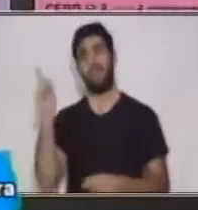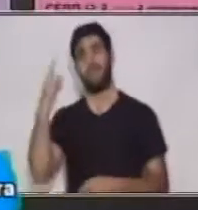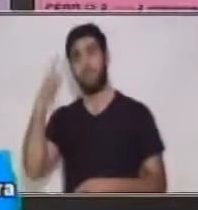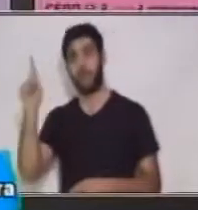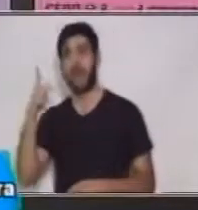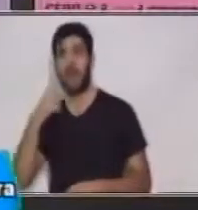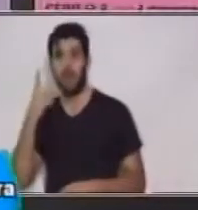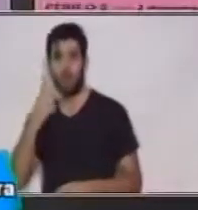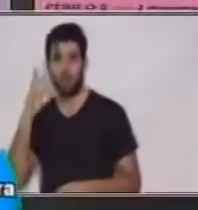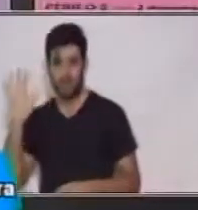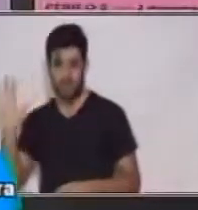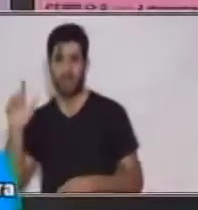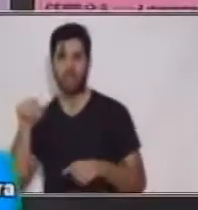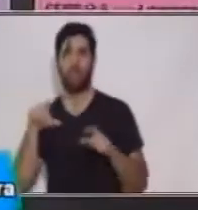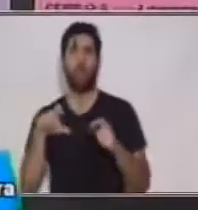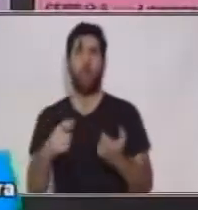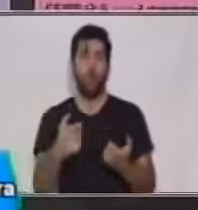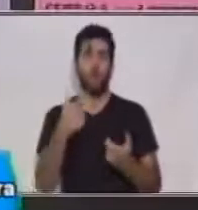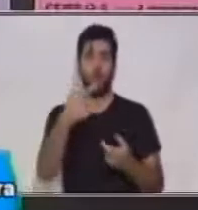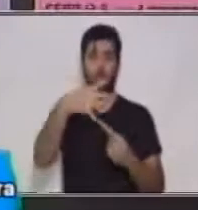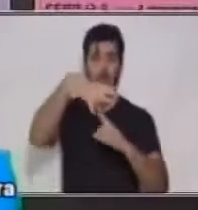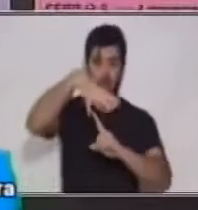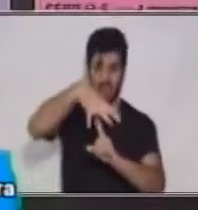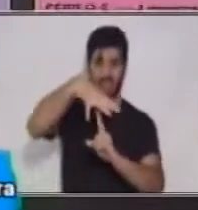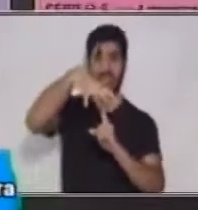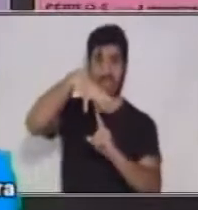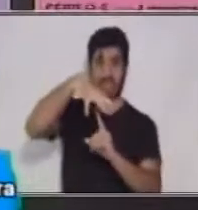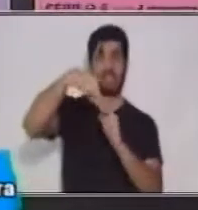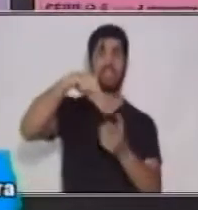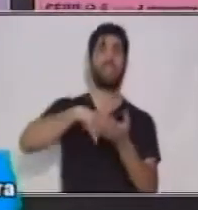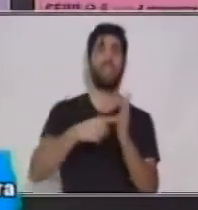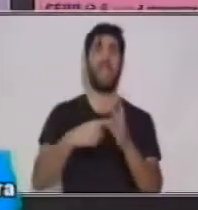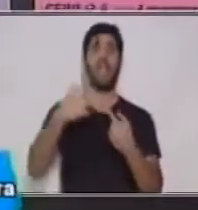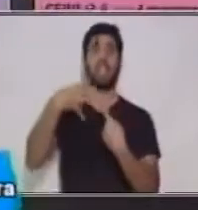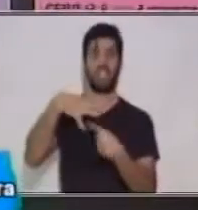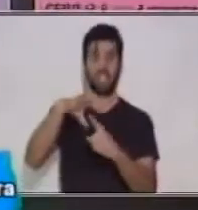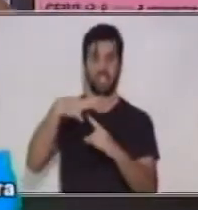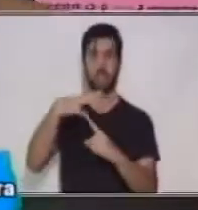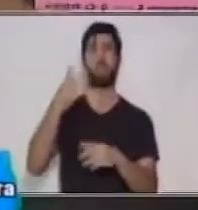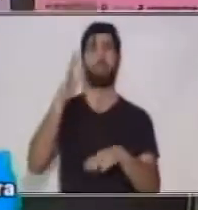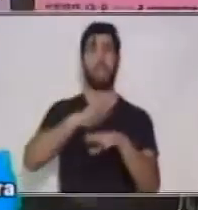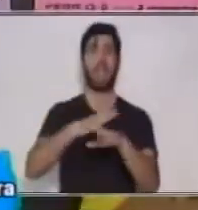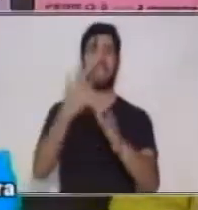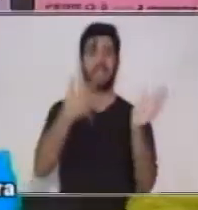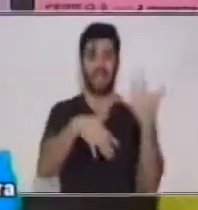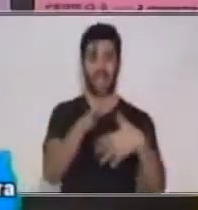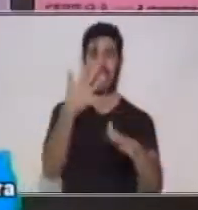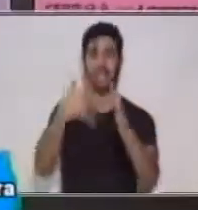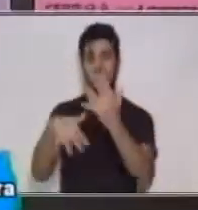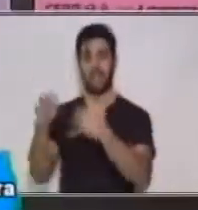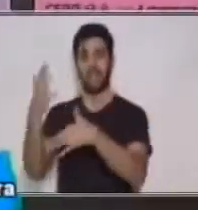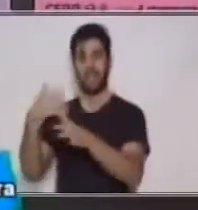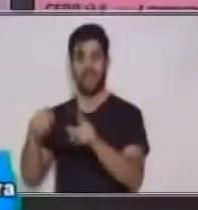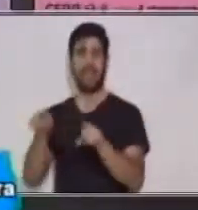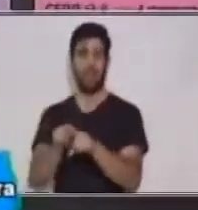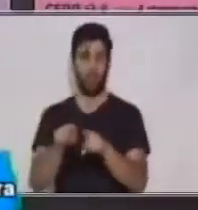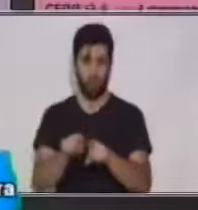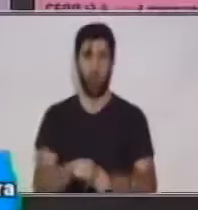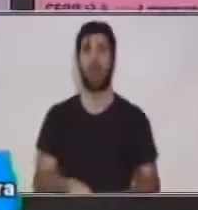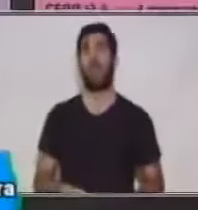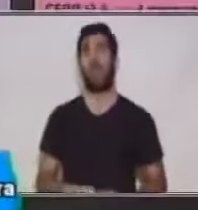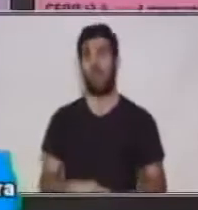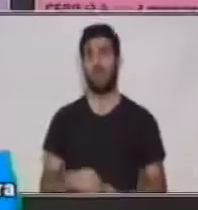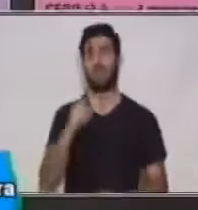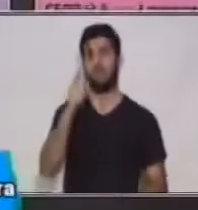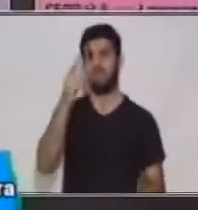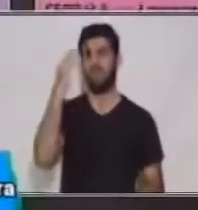esta? Es la raíz, es la base, ¿ya? Pero para eso tenemos que saber qué es un morfema. ¿Sabes qué es